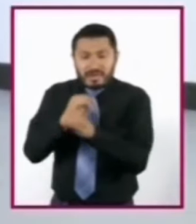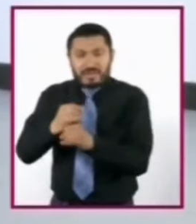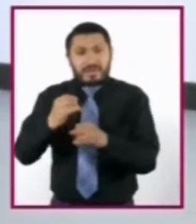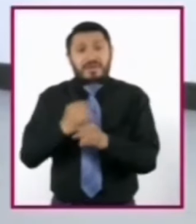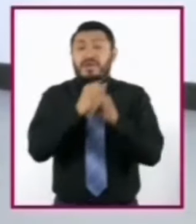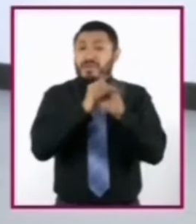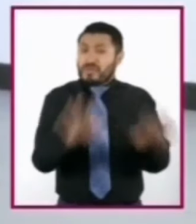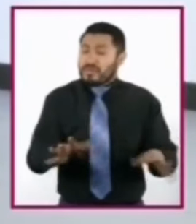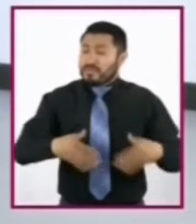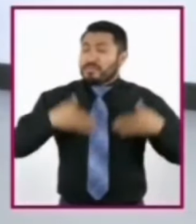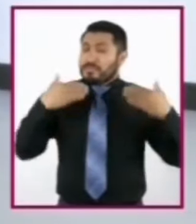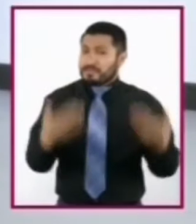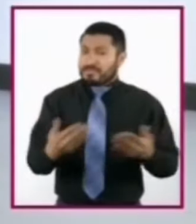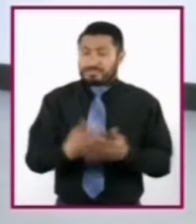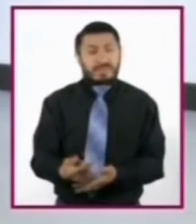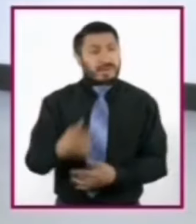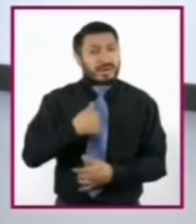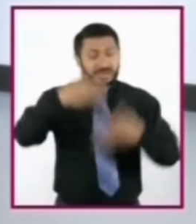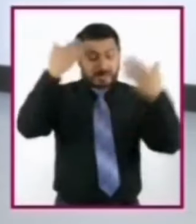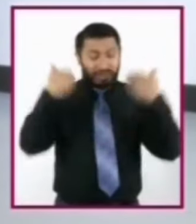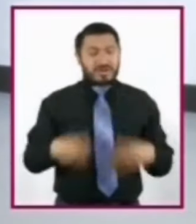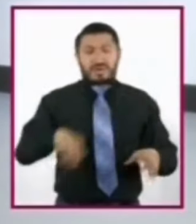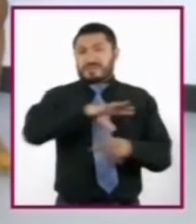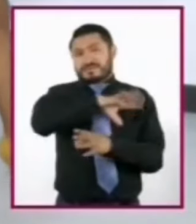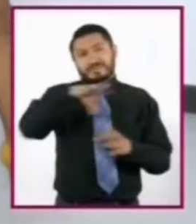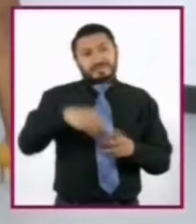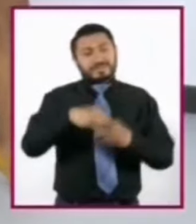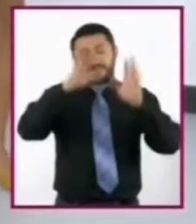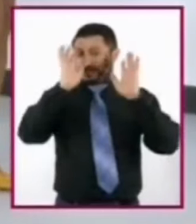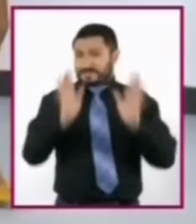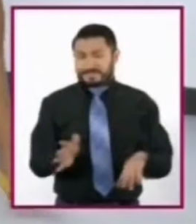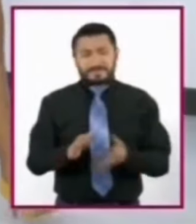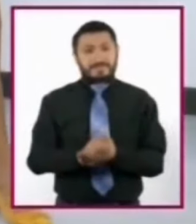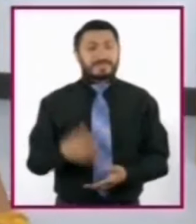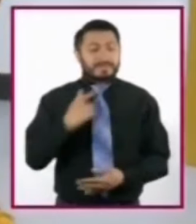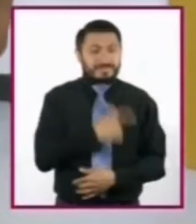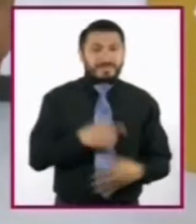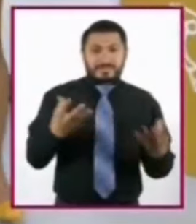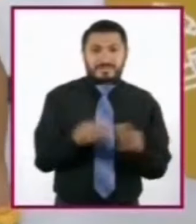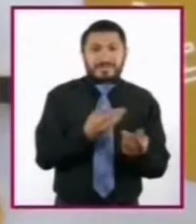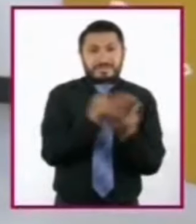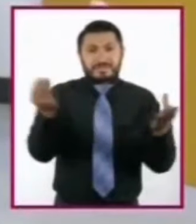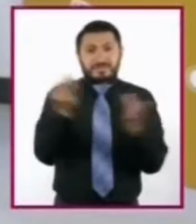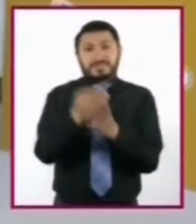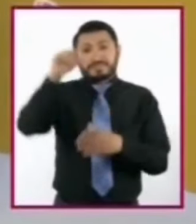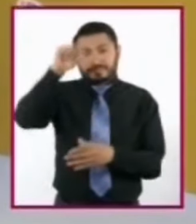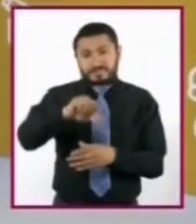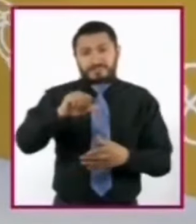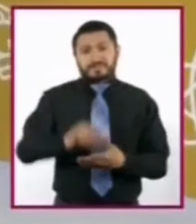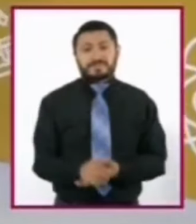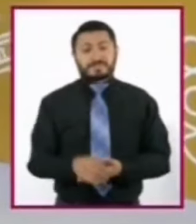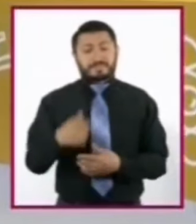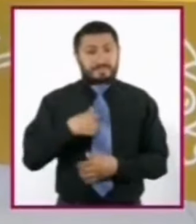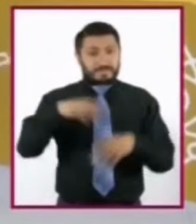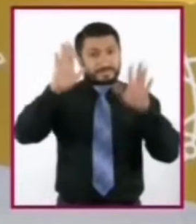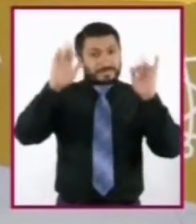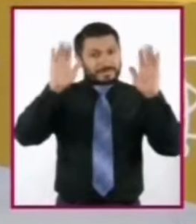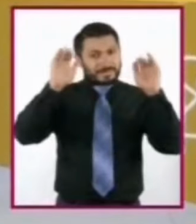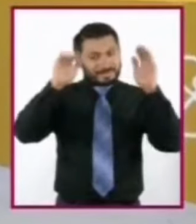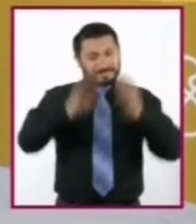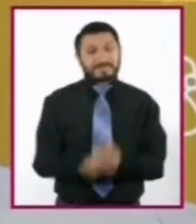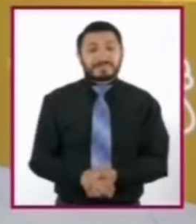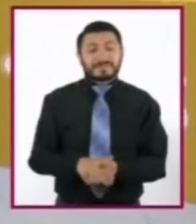confiable. Por mi parte es todo. Me dio mucho gusto acompañarlos en esta sesión. Me despido de